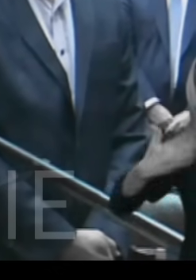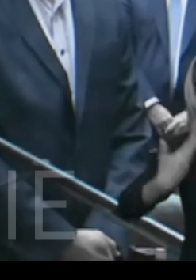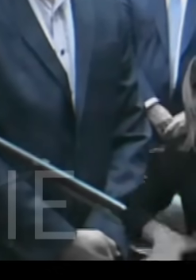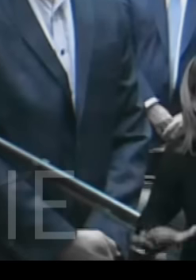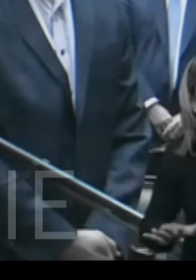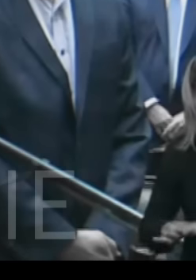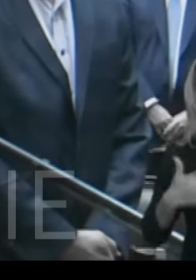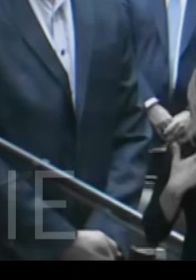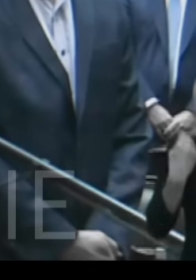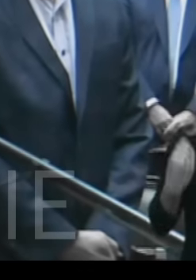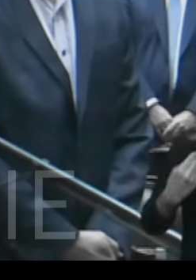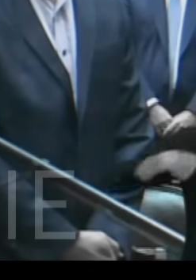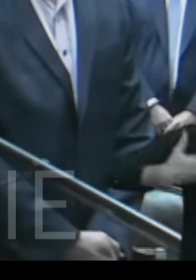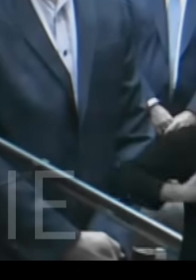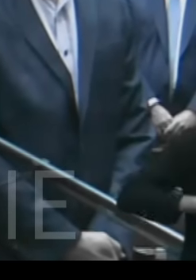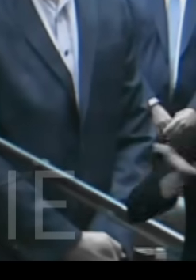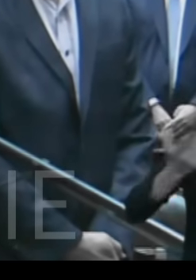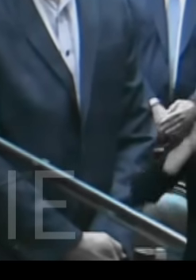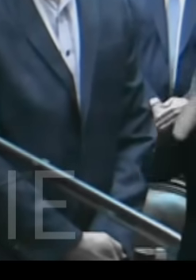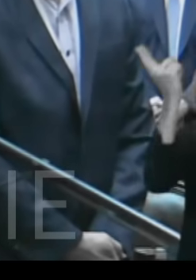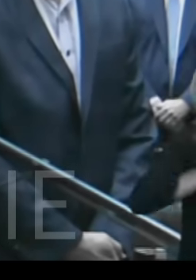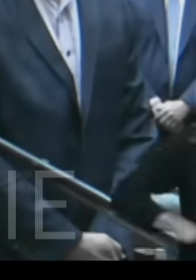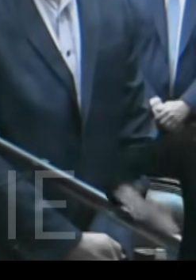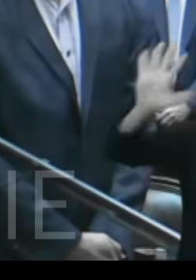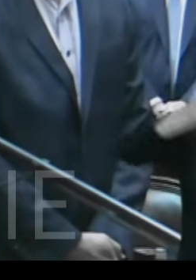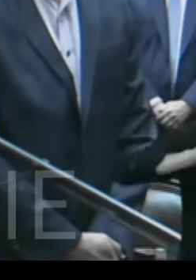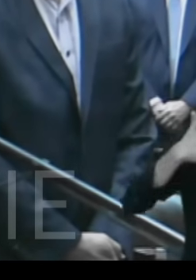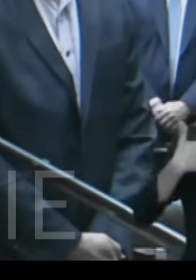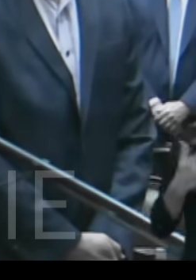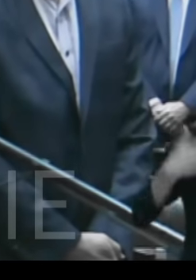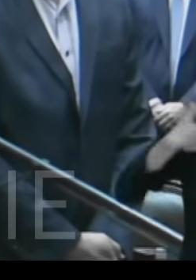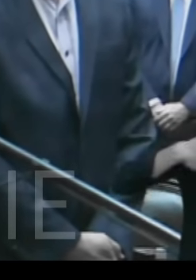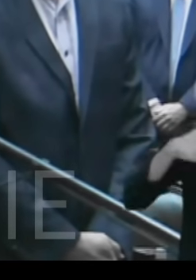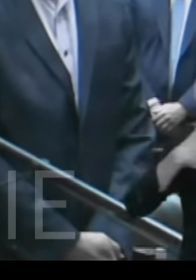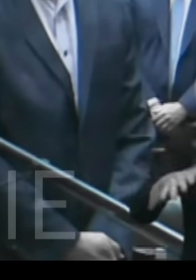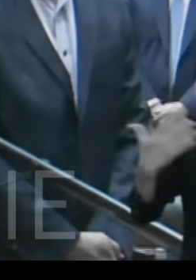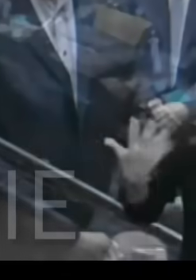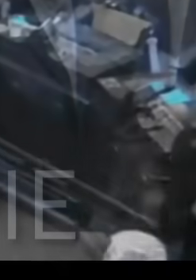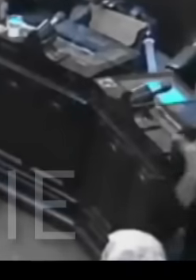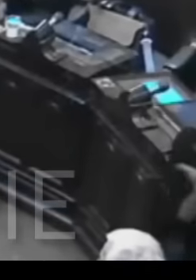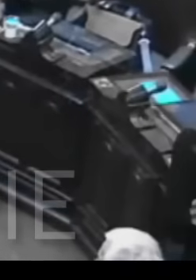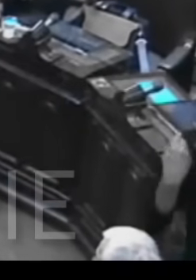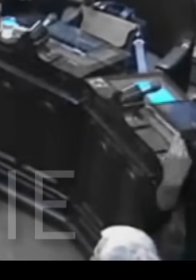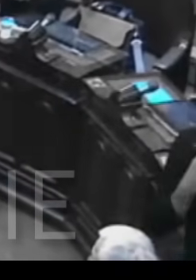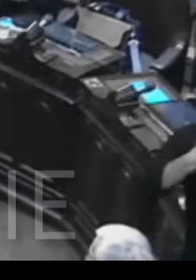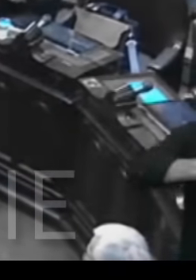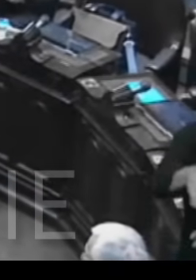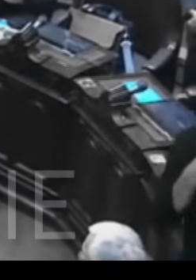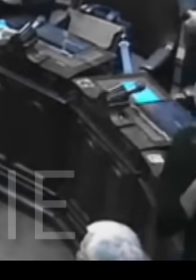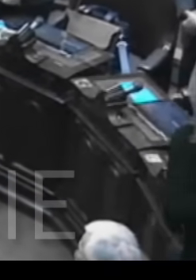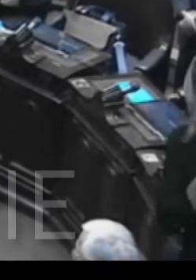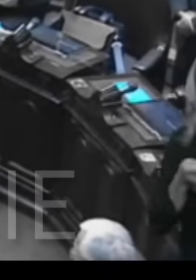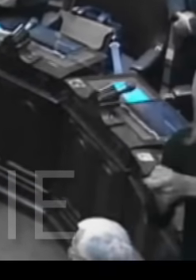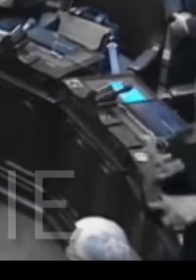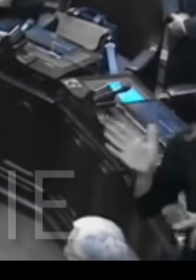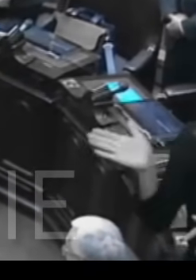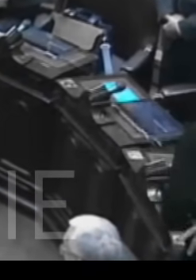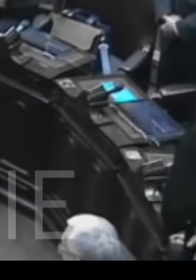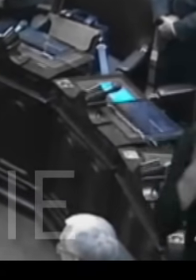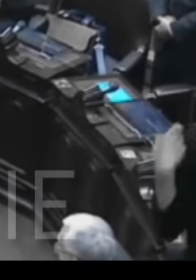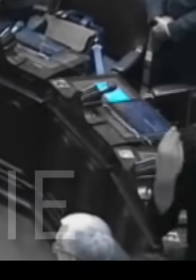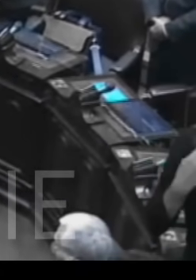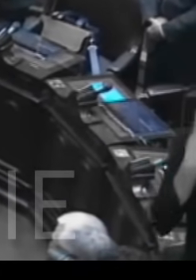naturales. Por el pueblo de la nación que va a sufrir la agresión de la motosierra y a 40 años